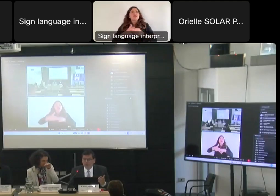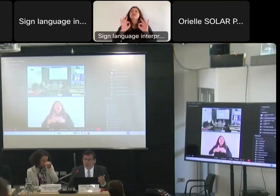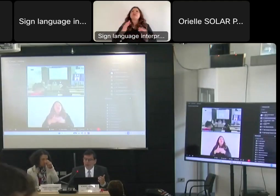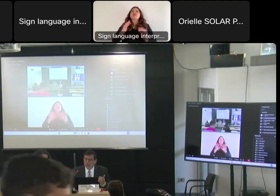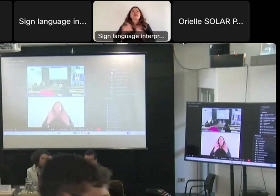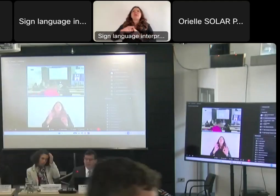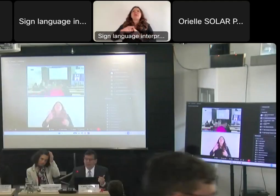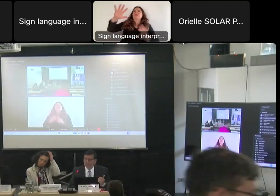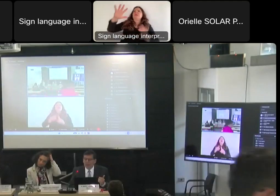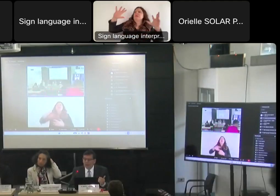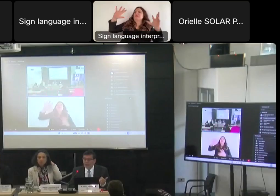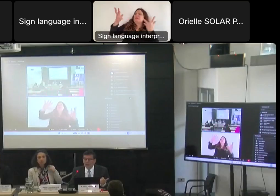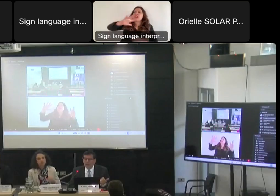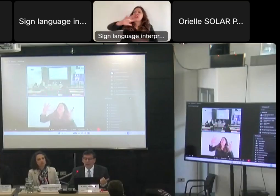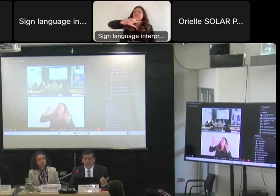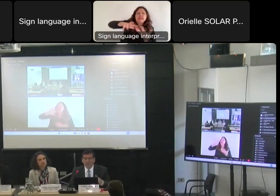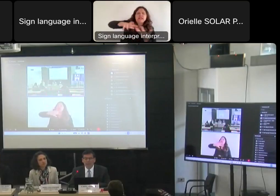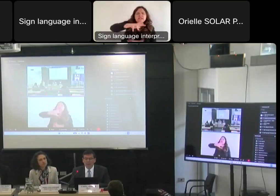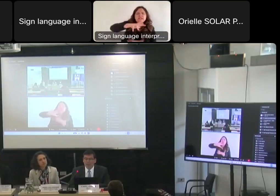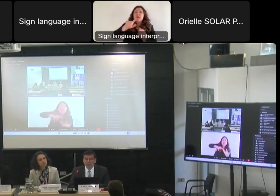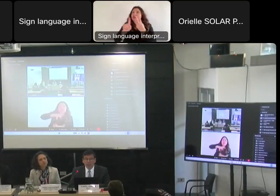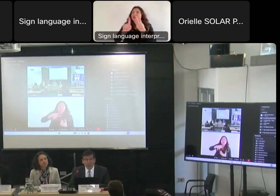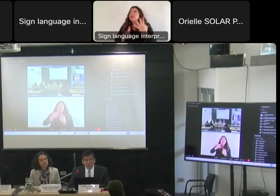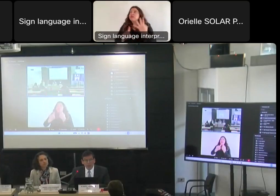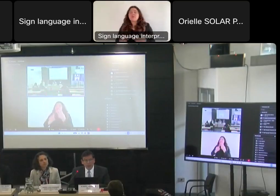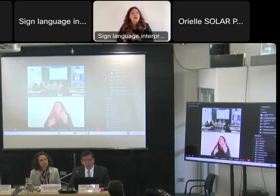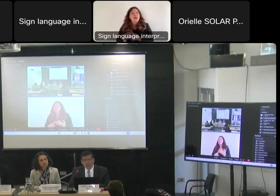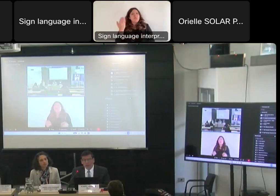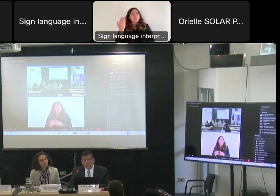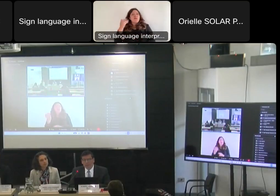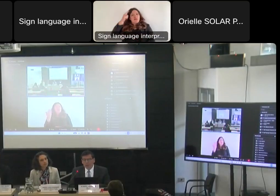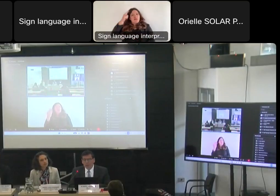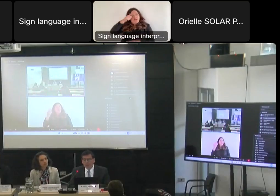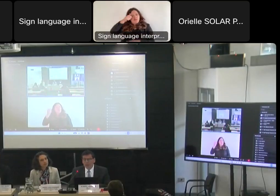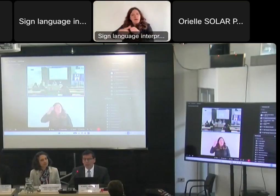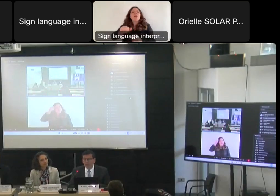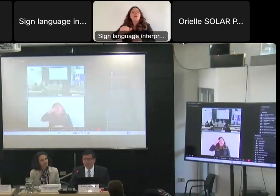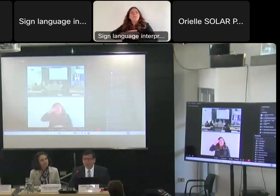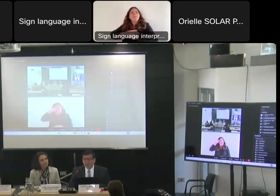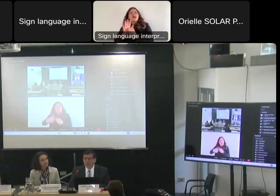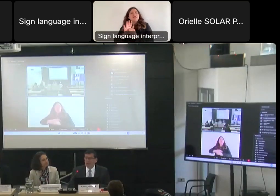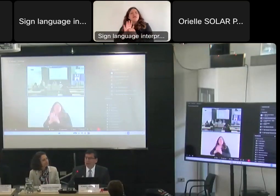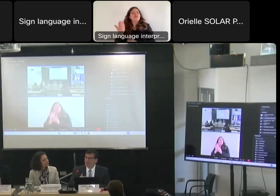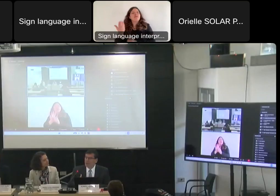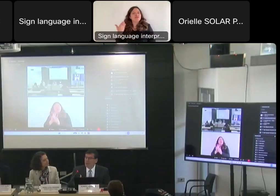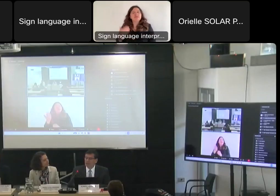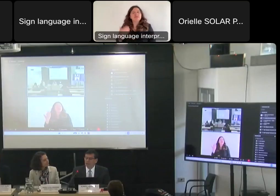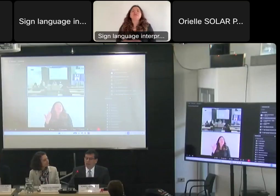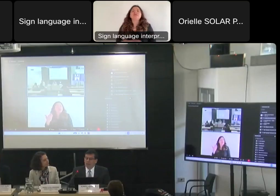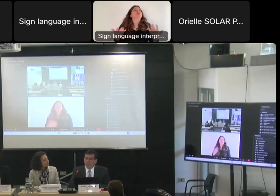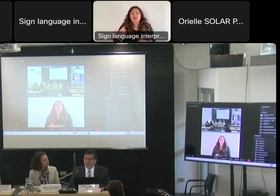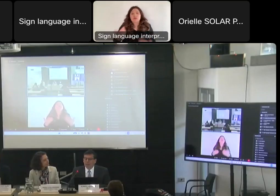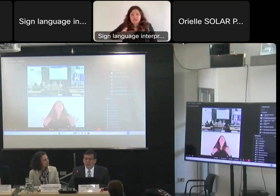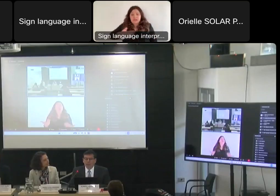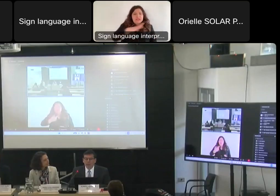y desastres de distinta naturaleza, como la pandemia del COVID-19, puesto que permite abordar la vulnerabilidad